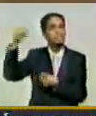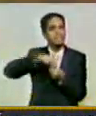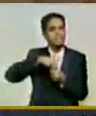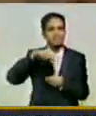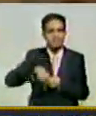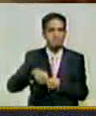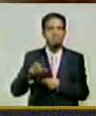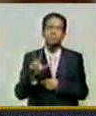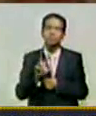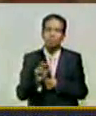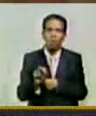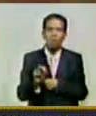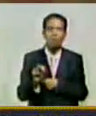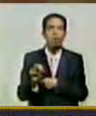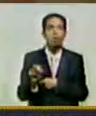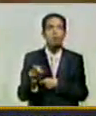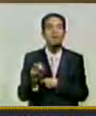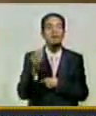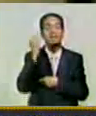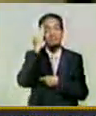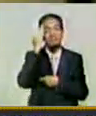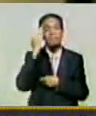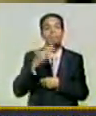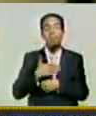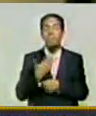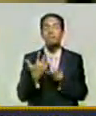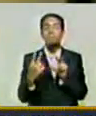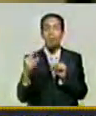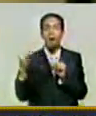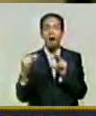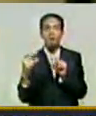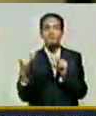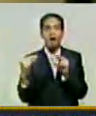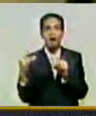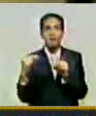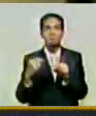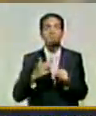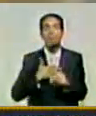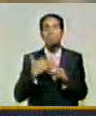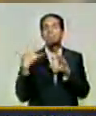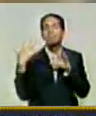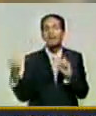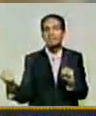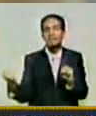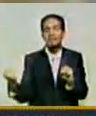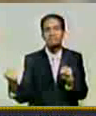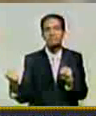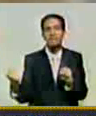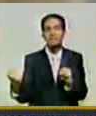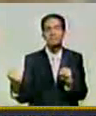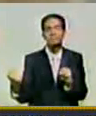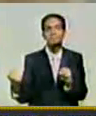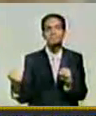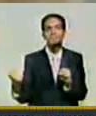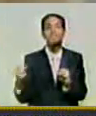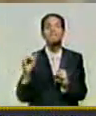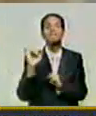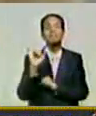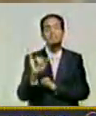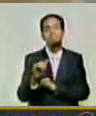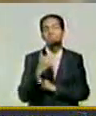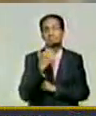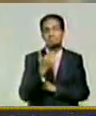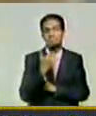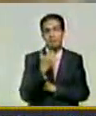que sepamos también que podemos hablarnos, que podemos entendernos, y sobre todo algo muy